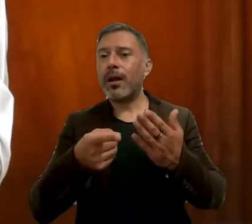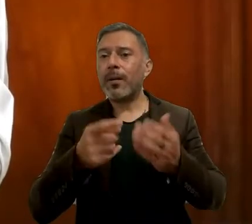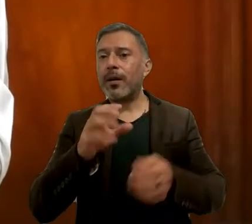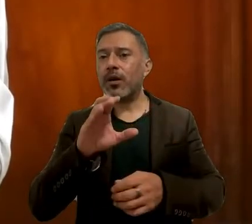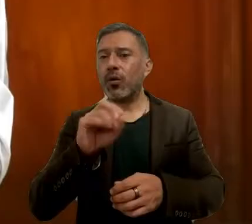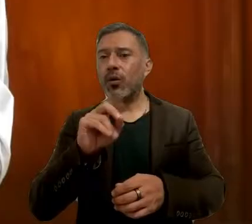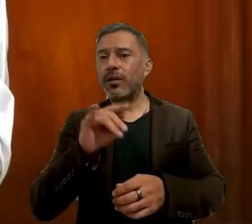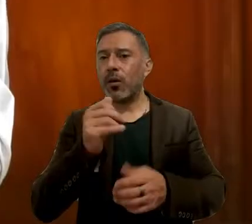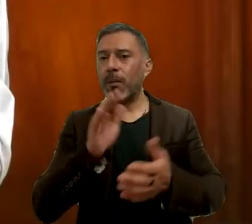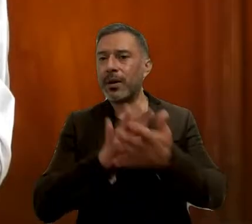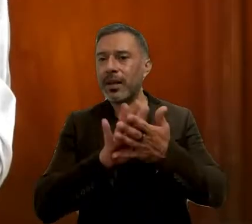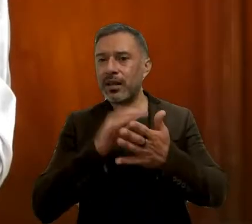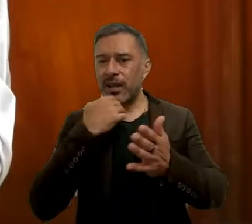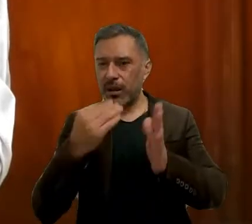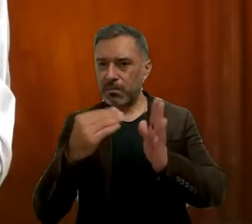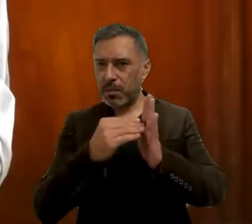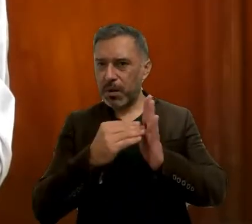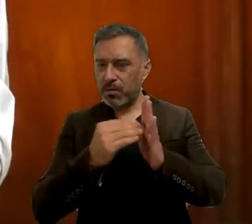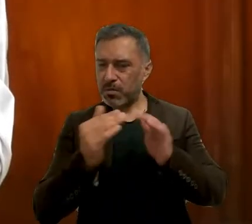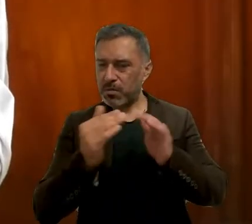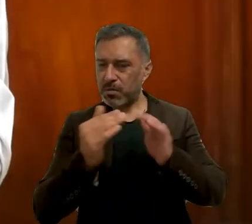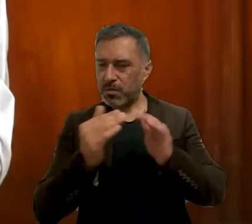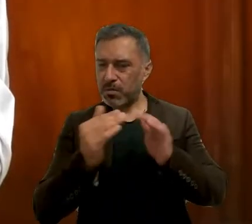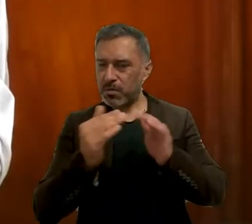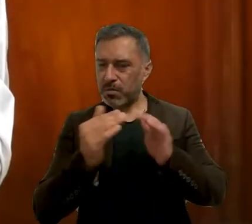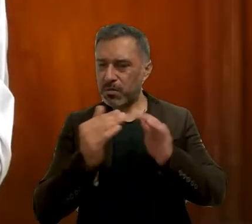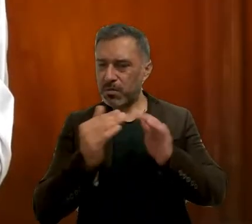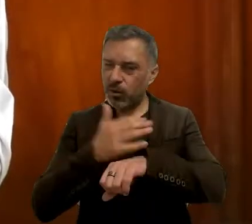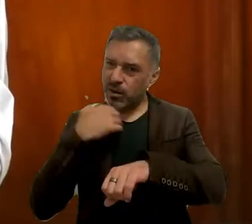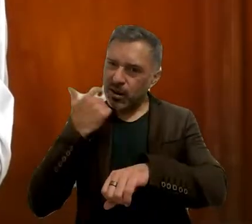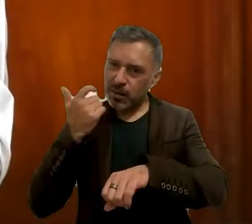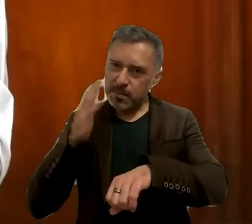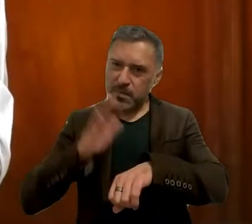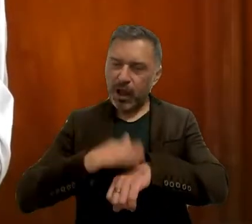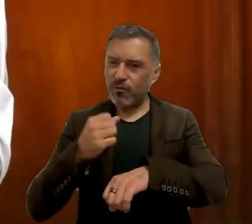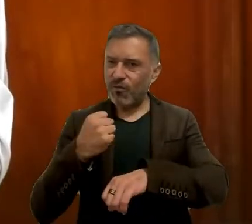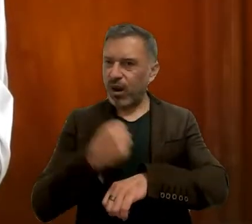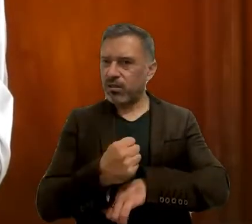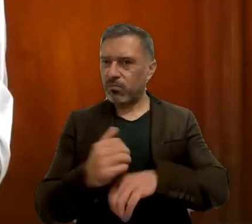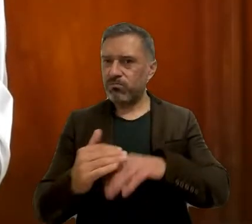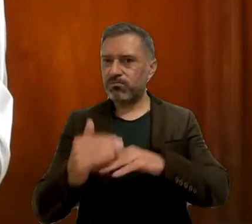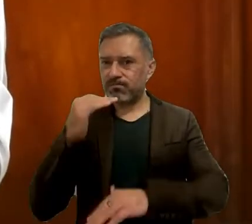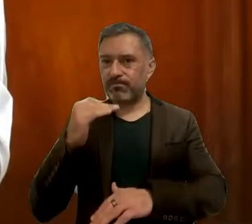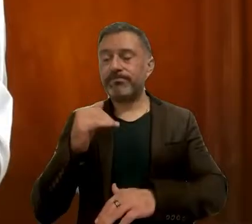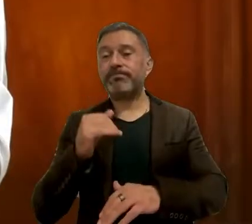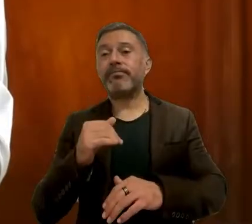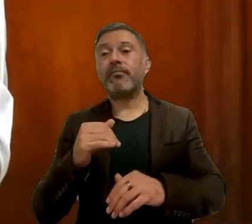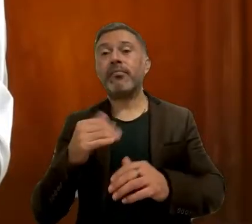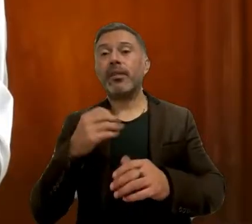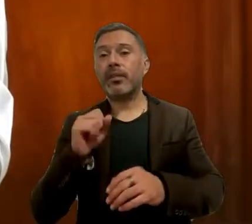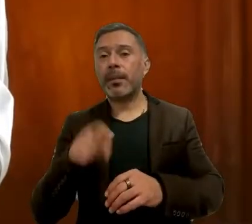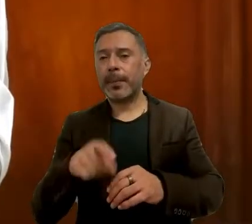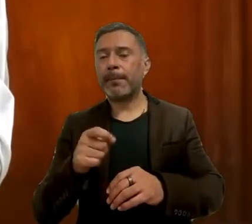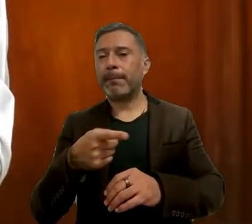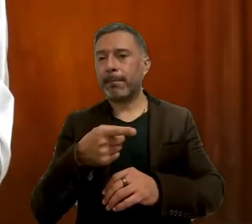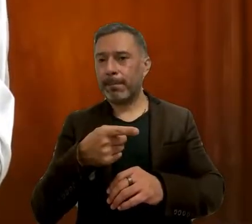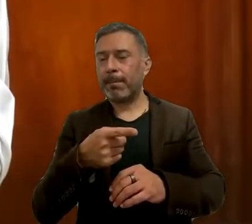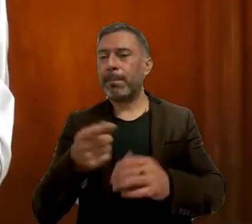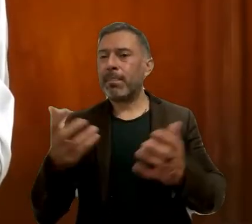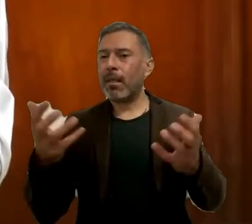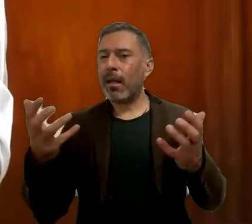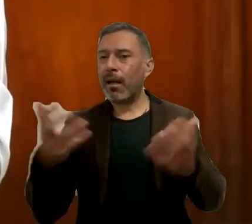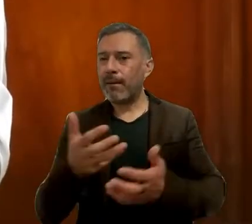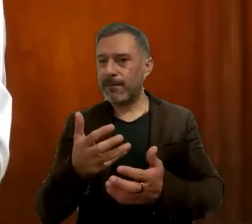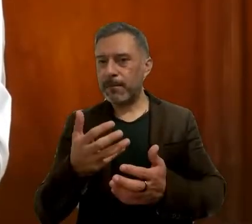penal, aumentar las penas establecidas, además de establecer agravantes de los casos de que la acción tipificada se